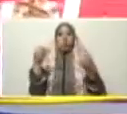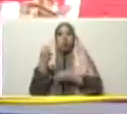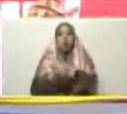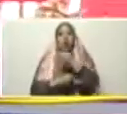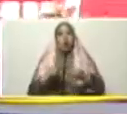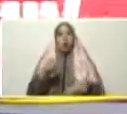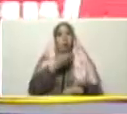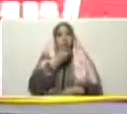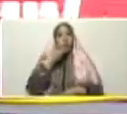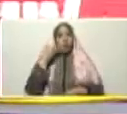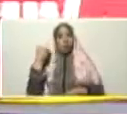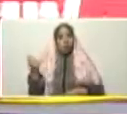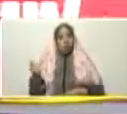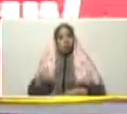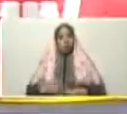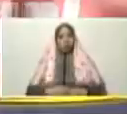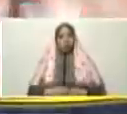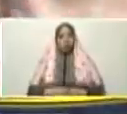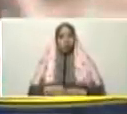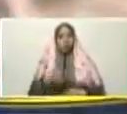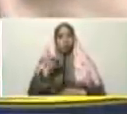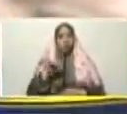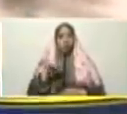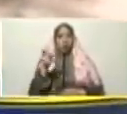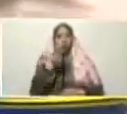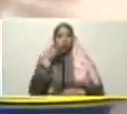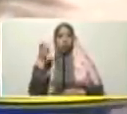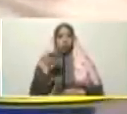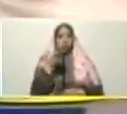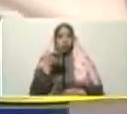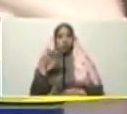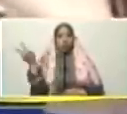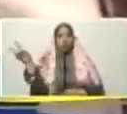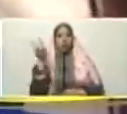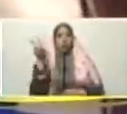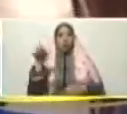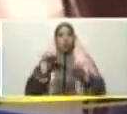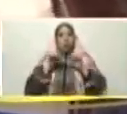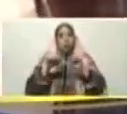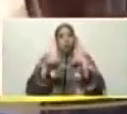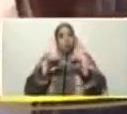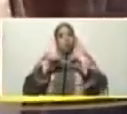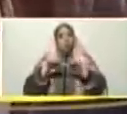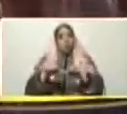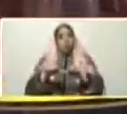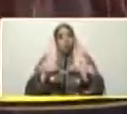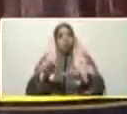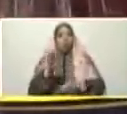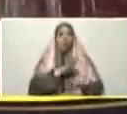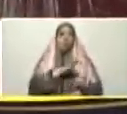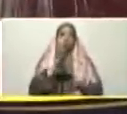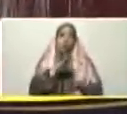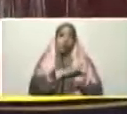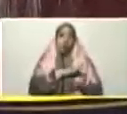que mejorar todo lo que hay que recuperar y venezuela seguirá su paso propio